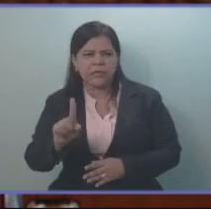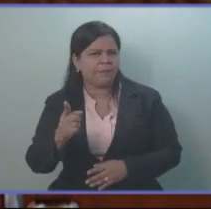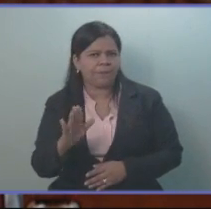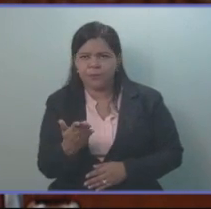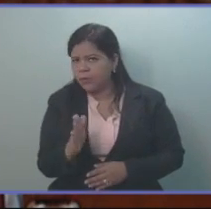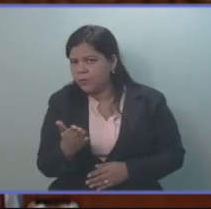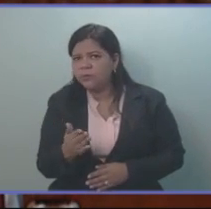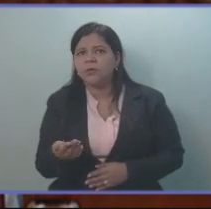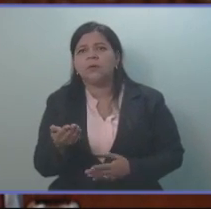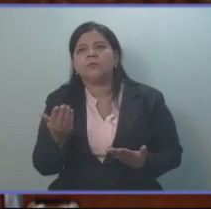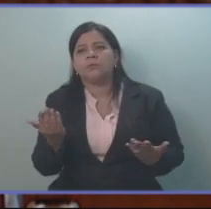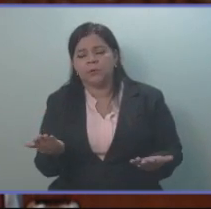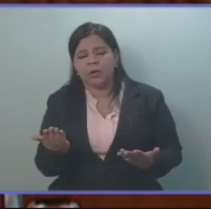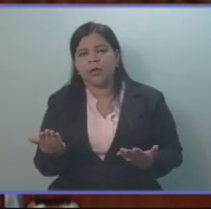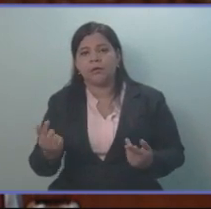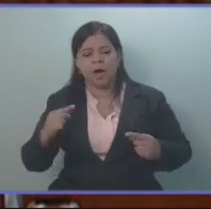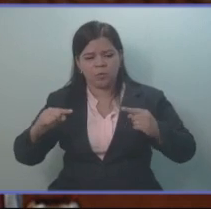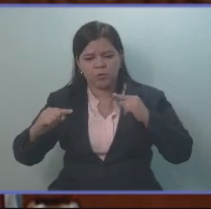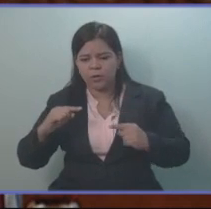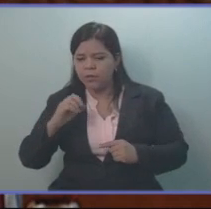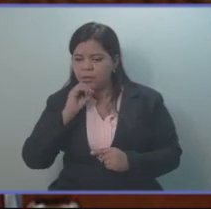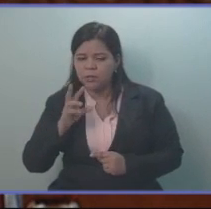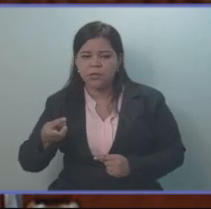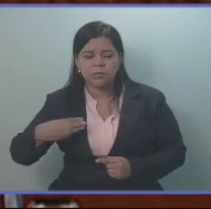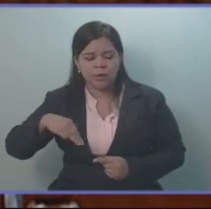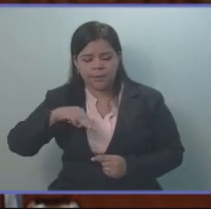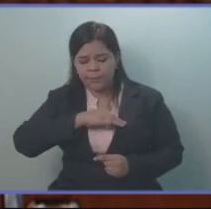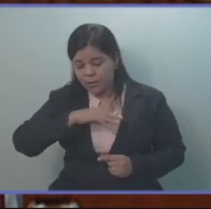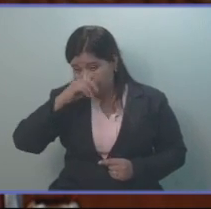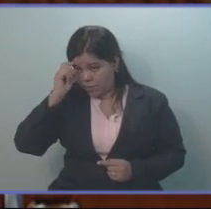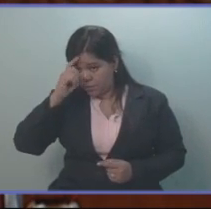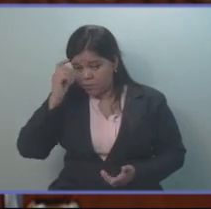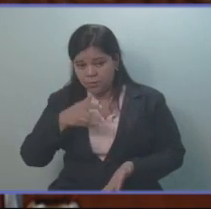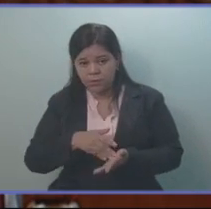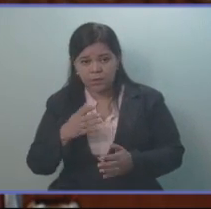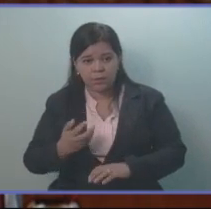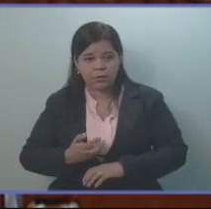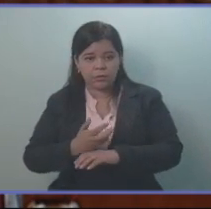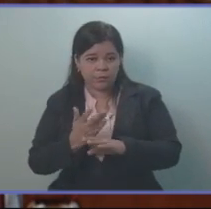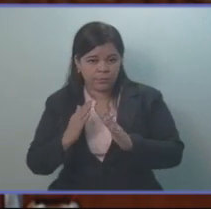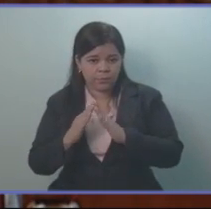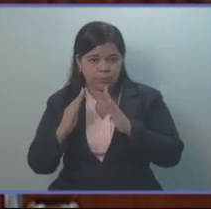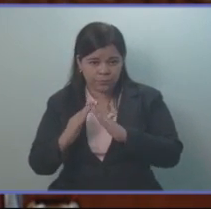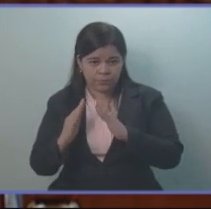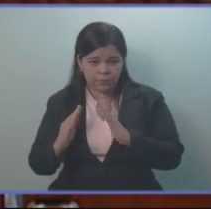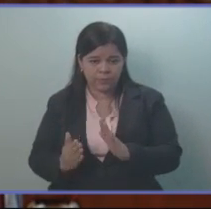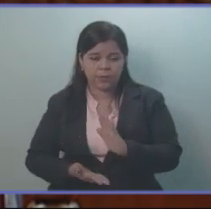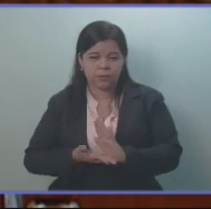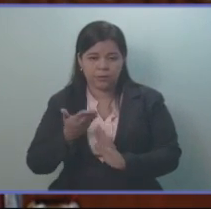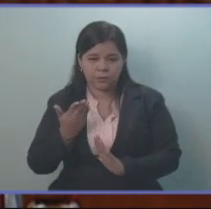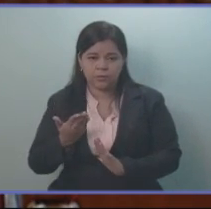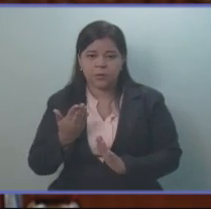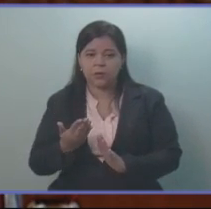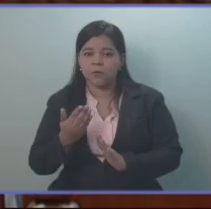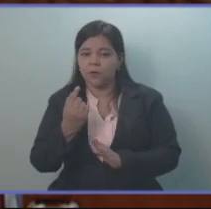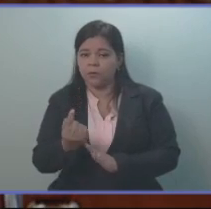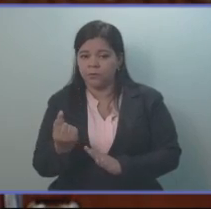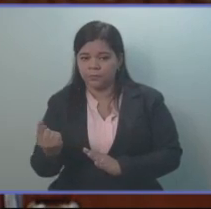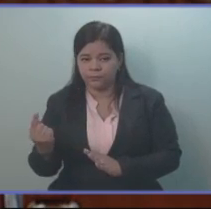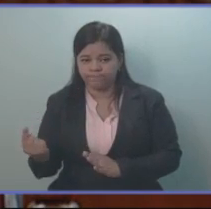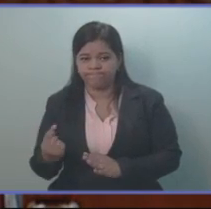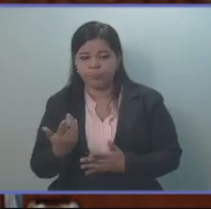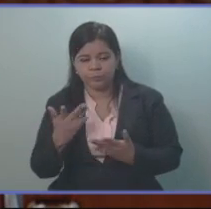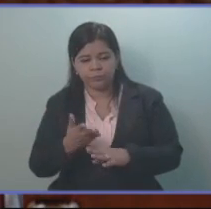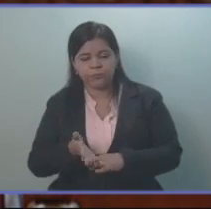autoridades competentes del Ministerio de Obras Públicas, Transporte y de Vivienda y Desarrollo Urbano por haberse modificado